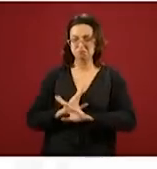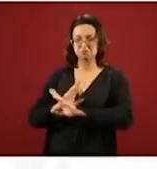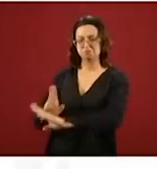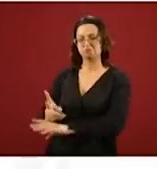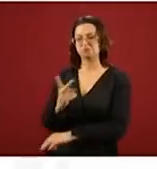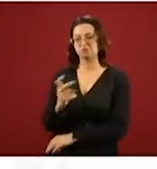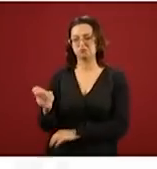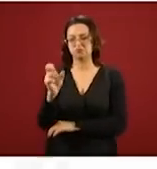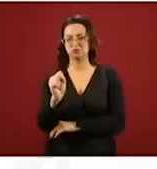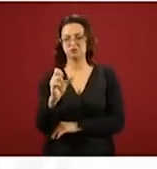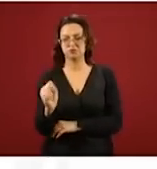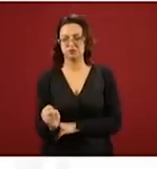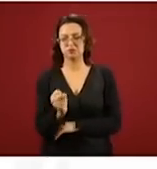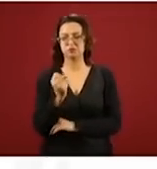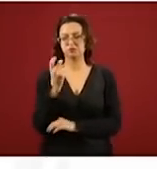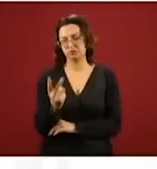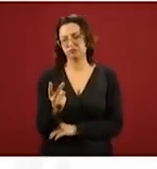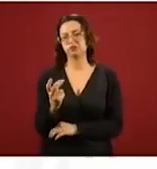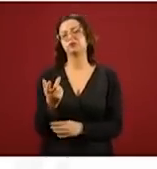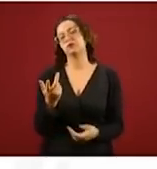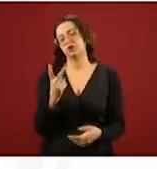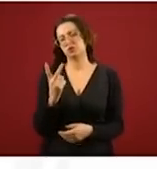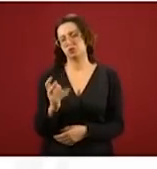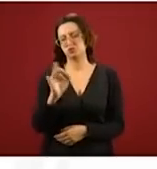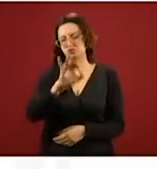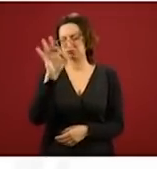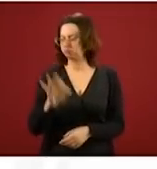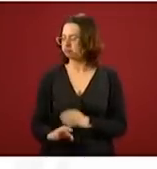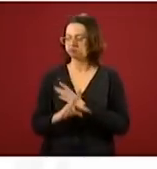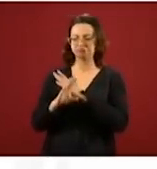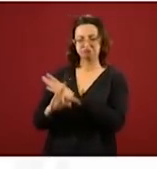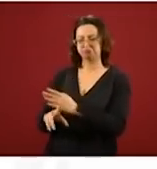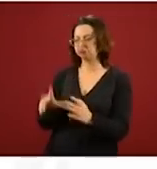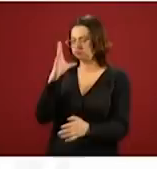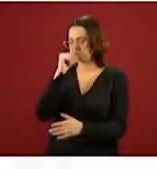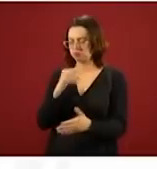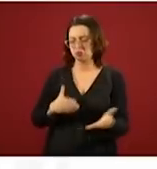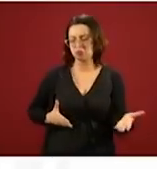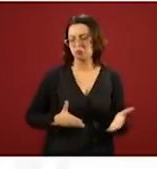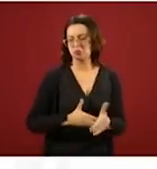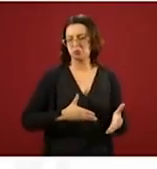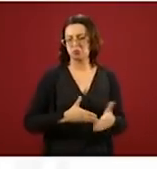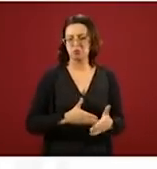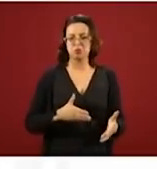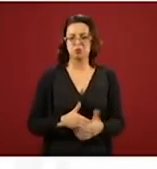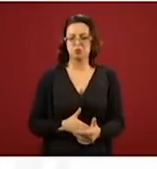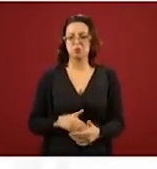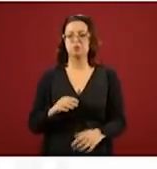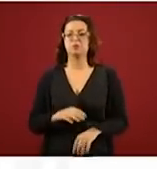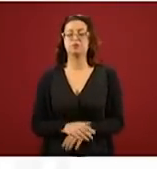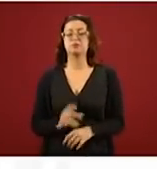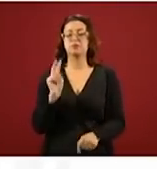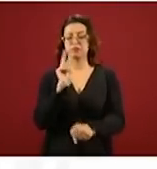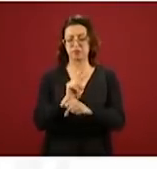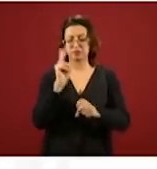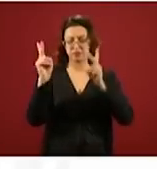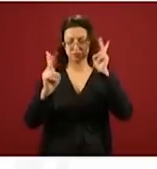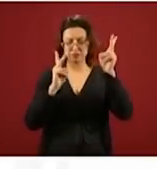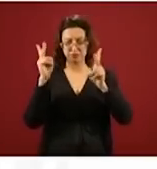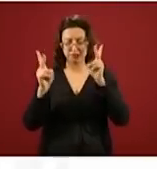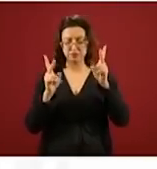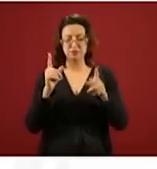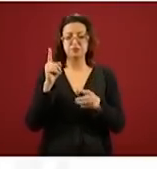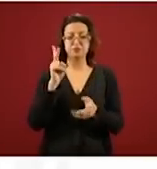estamos hablando de un 2% de las gasolineras verificadas y que tuvieron irregularidades del litro por